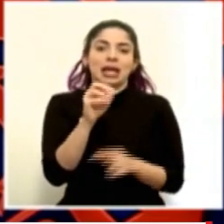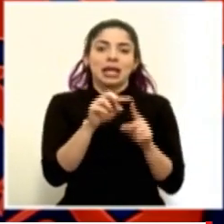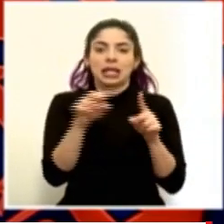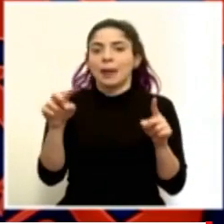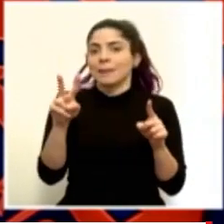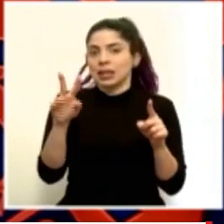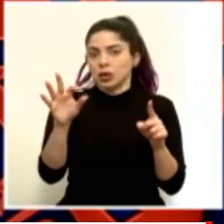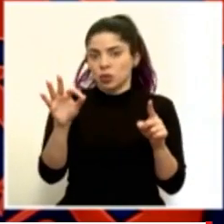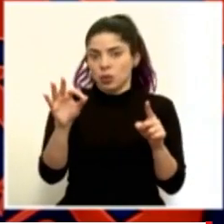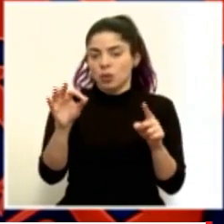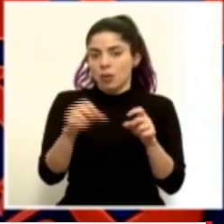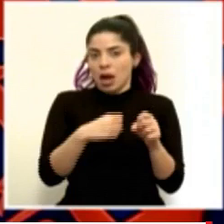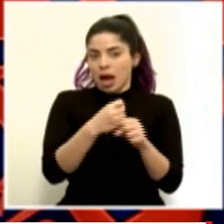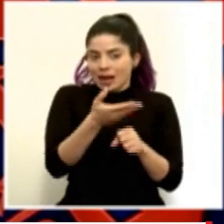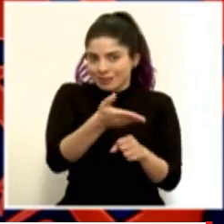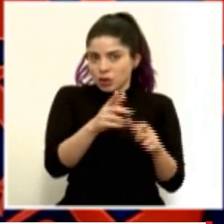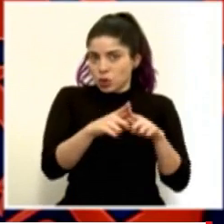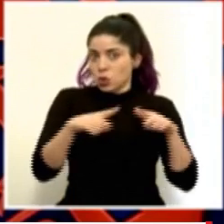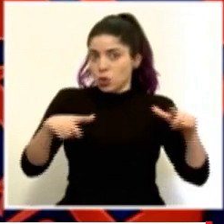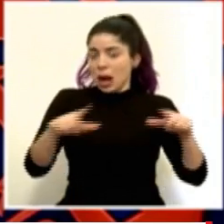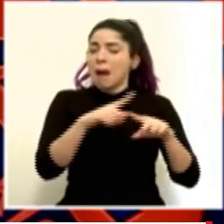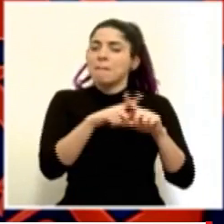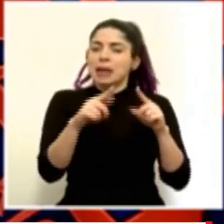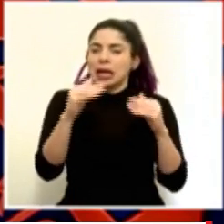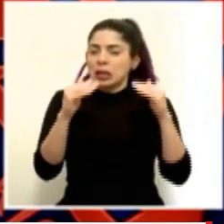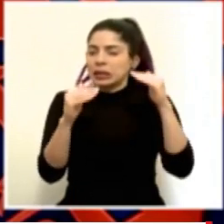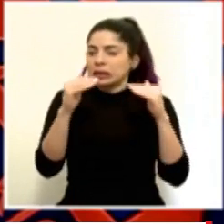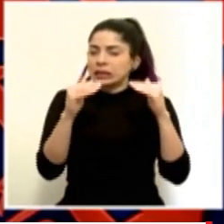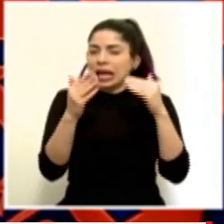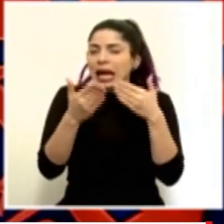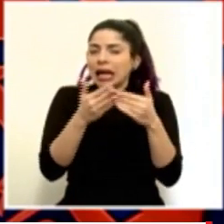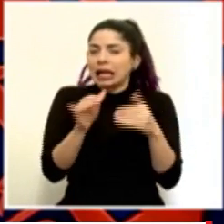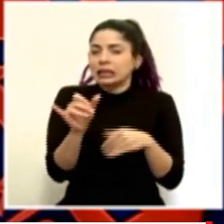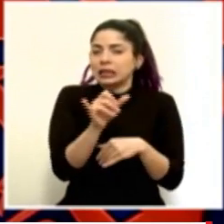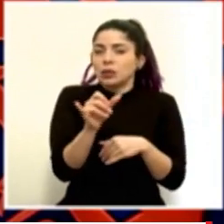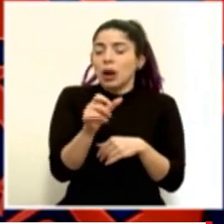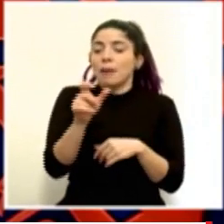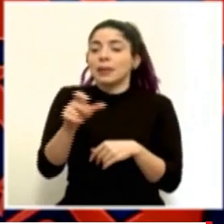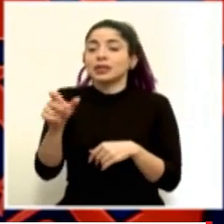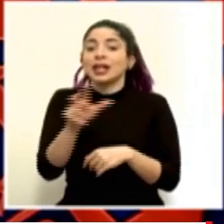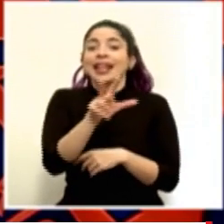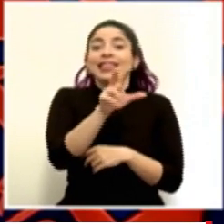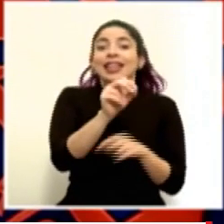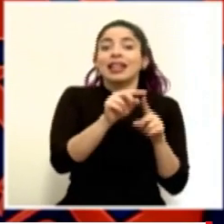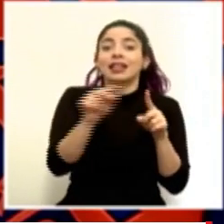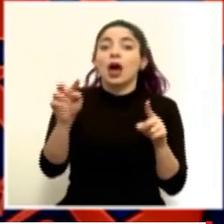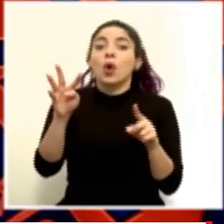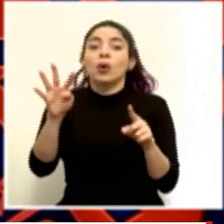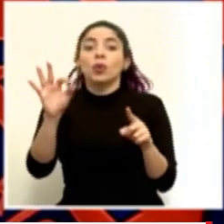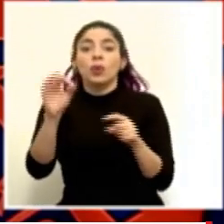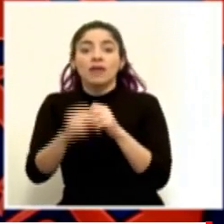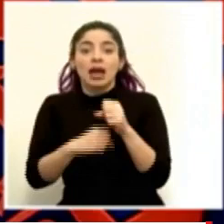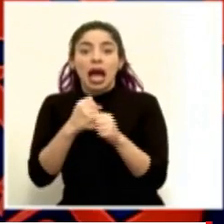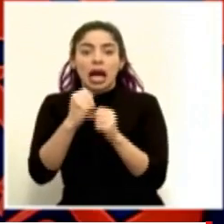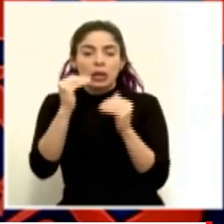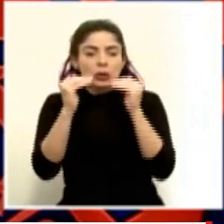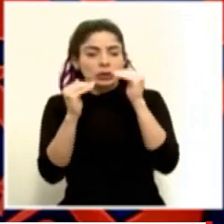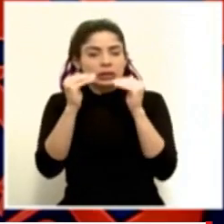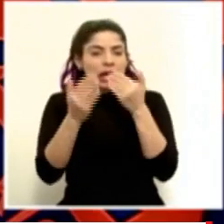a 29, pero no se quedan muy atrás los que están entre 30 a 49 años de